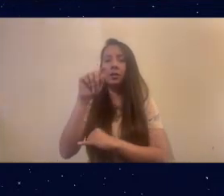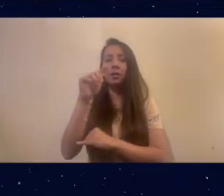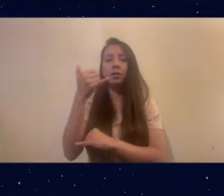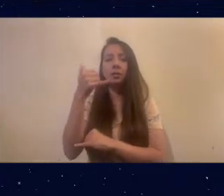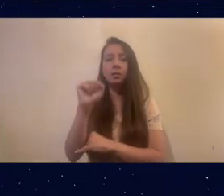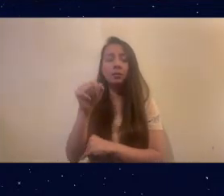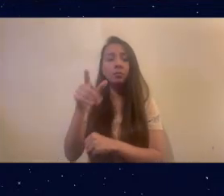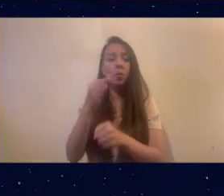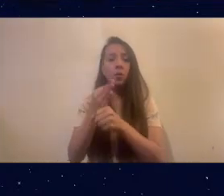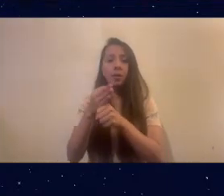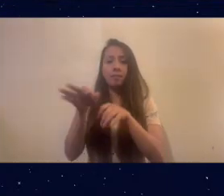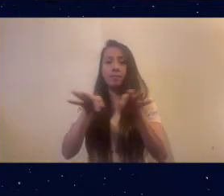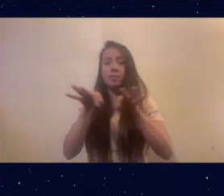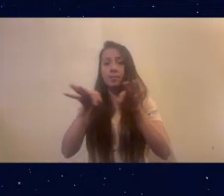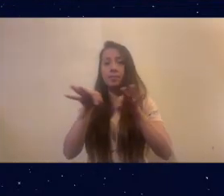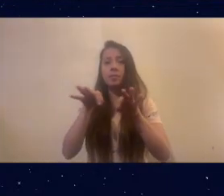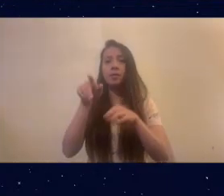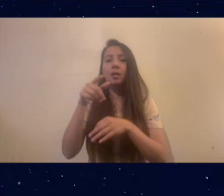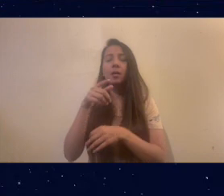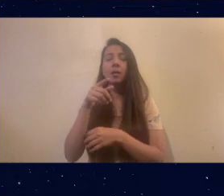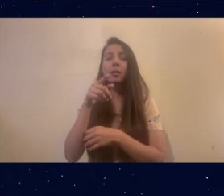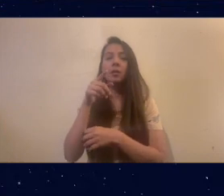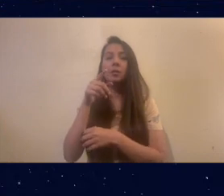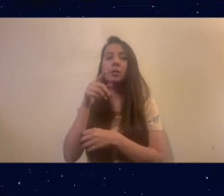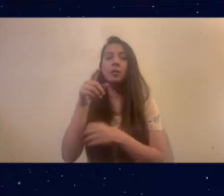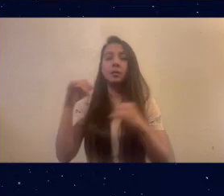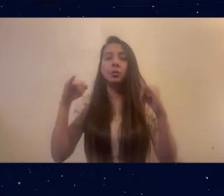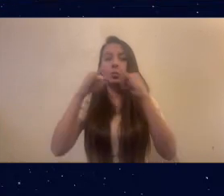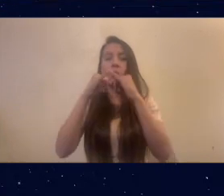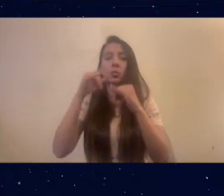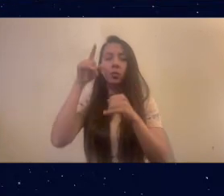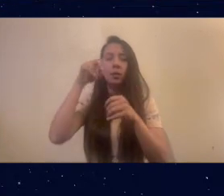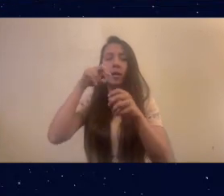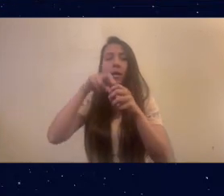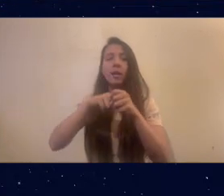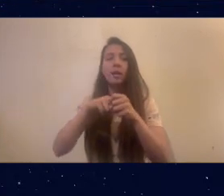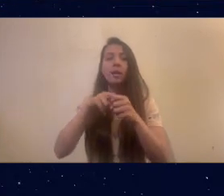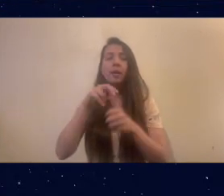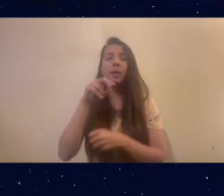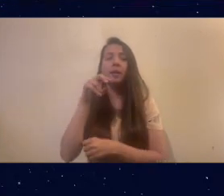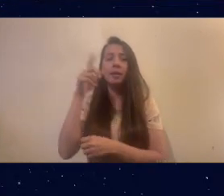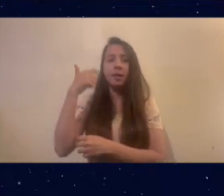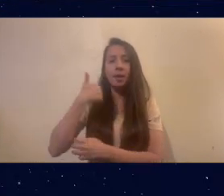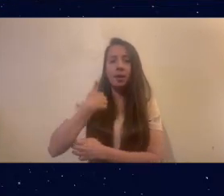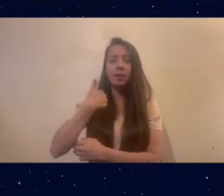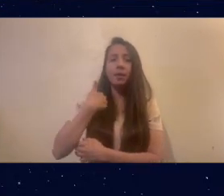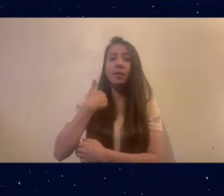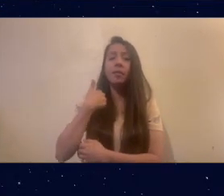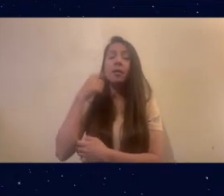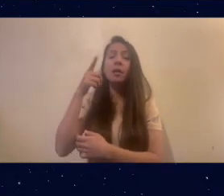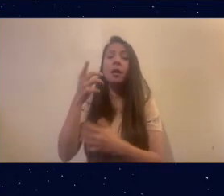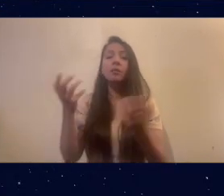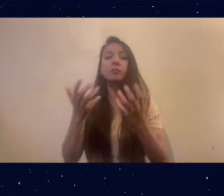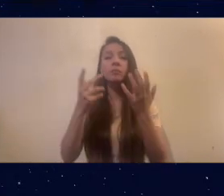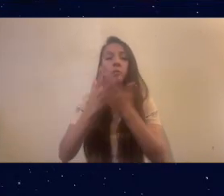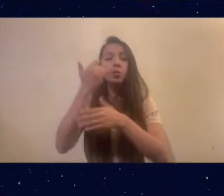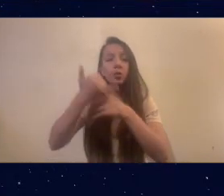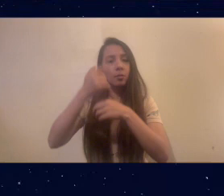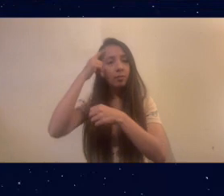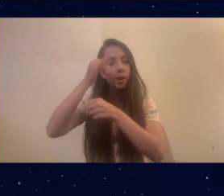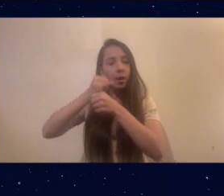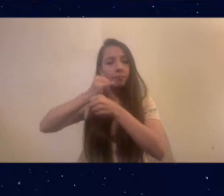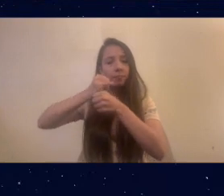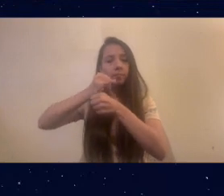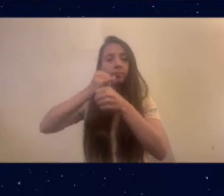Instituto SETI, y se encuentra trabajando en la empresa Anglo American en Vancouver, Canadá, donde está desarrollando un proyecto